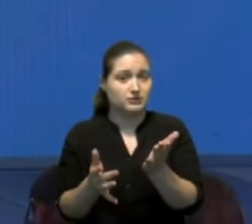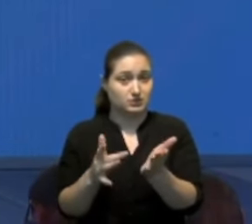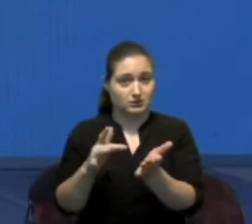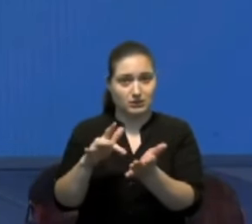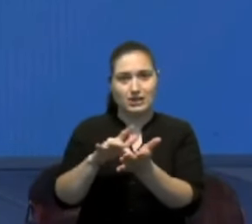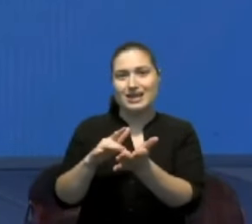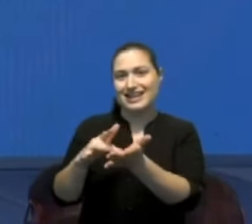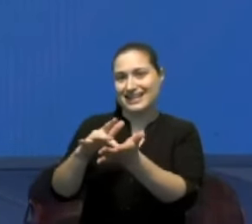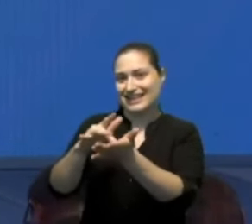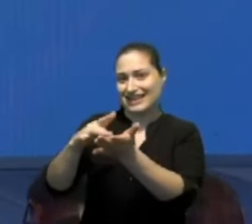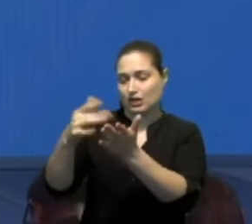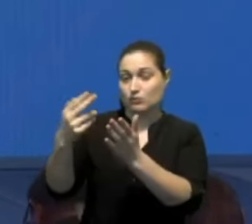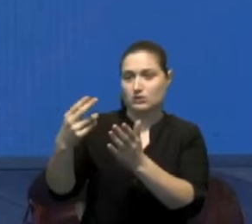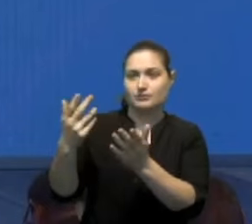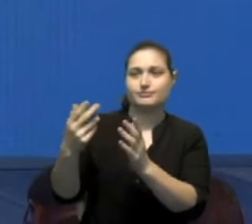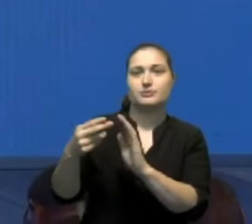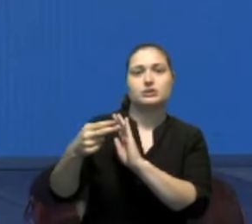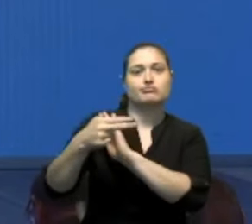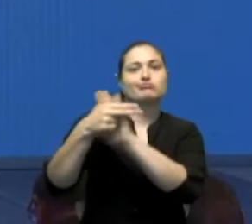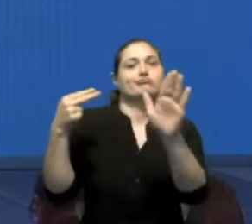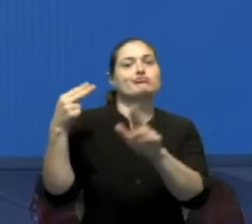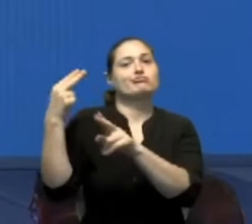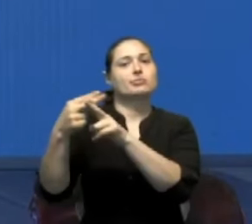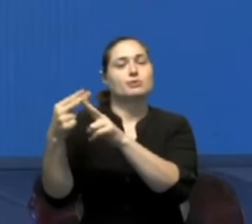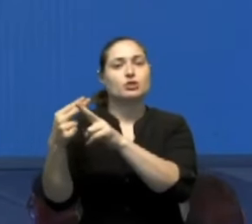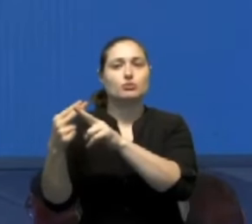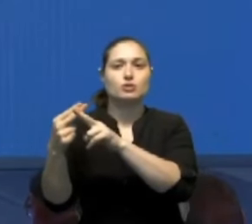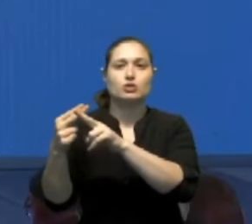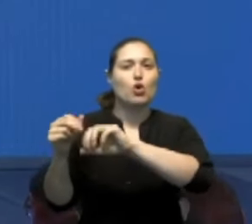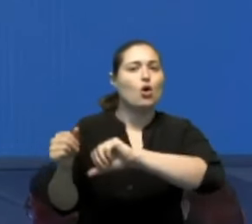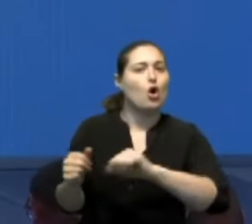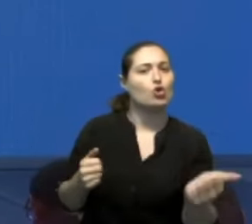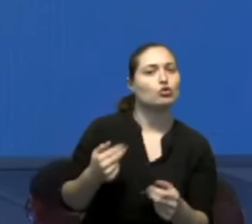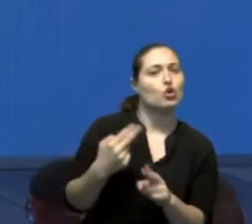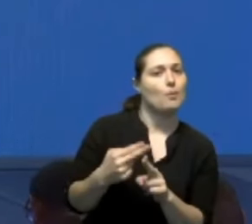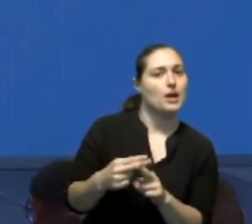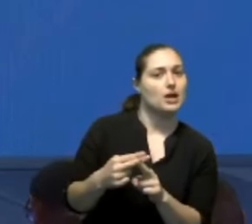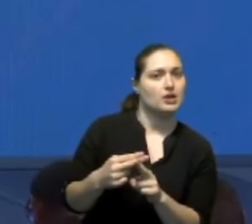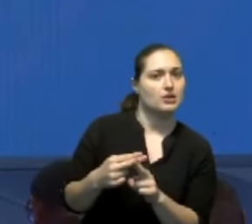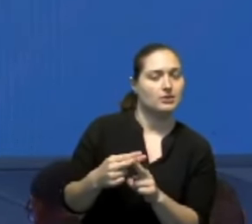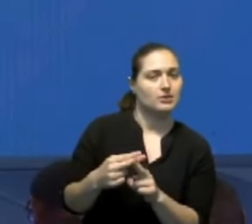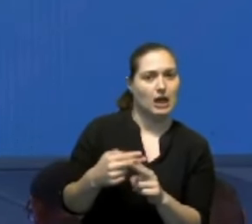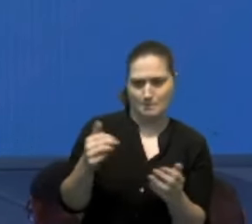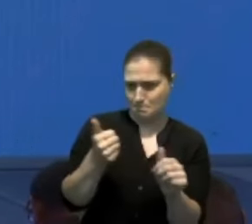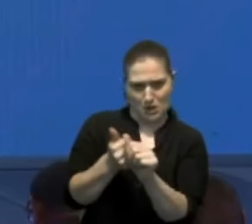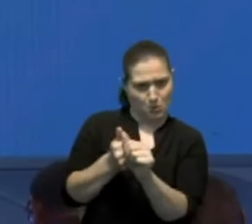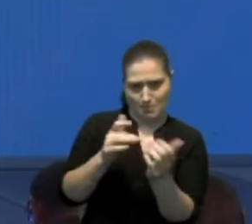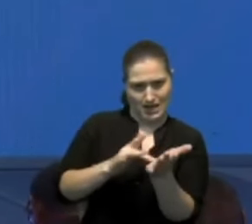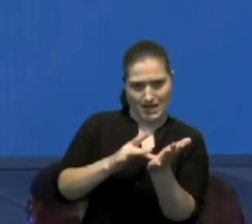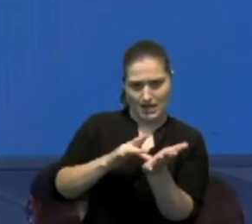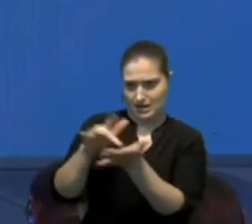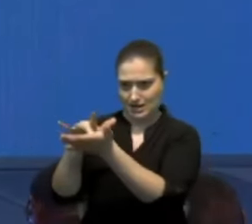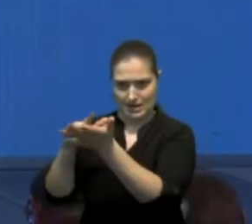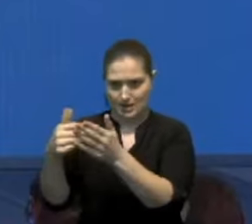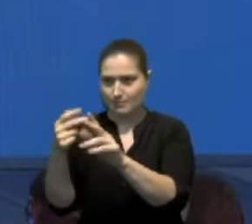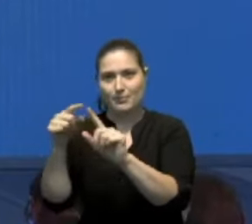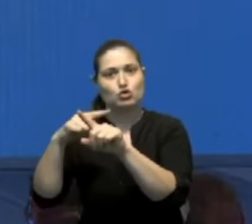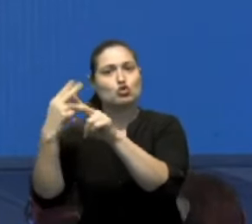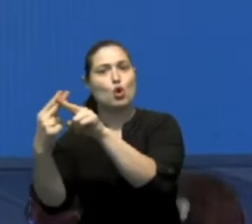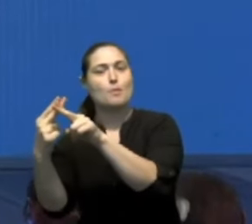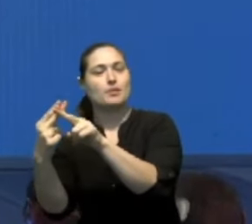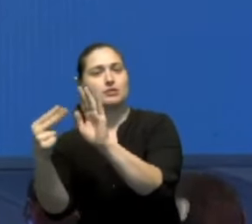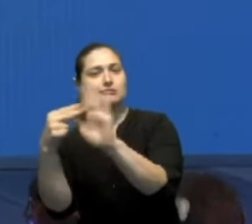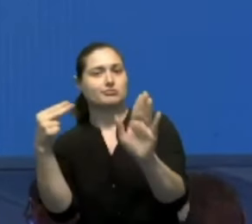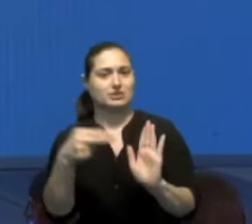genérico Eh entonces el paciente no estaba y quería esperar la marca que que el médico determinaba